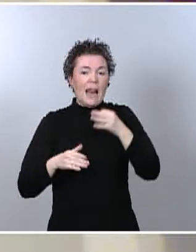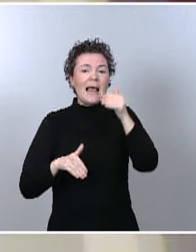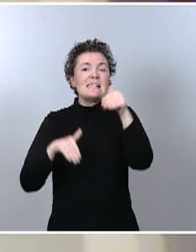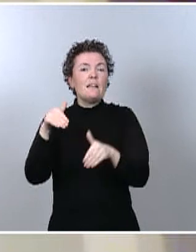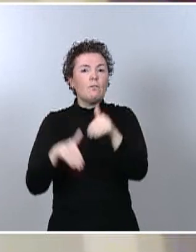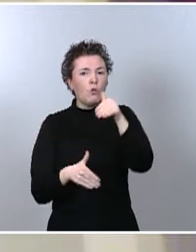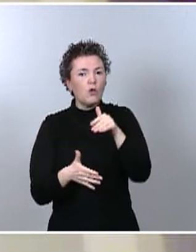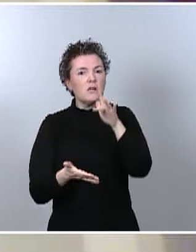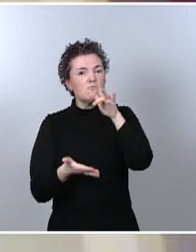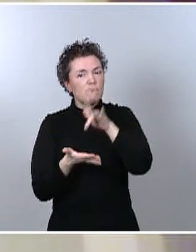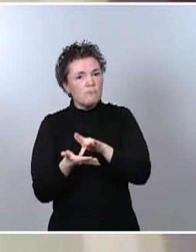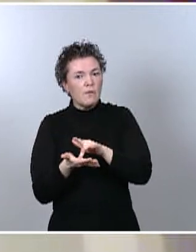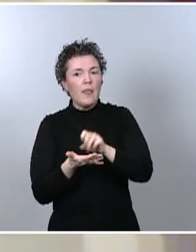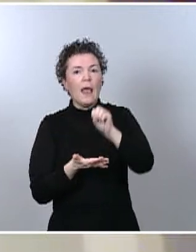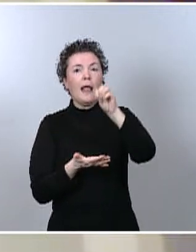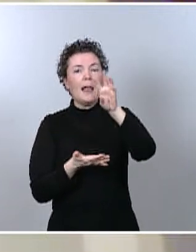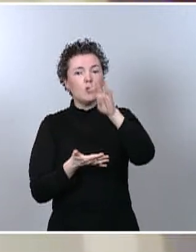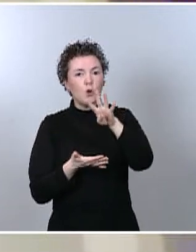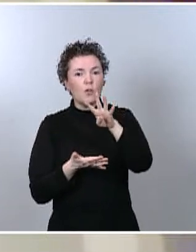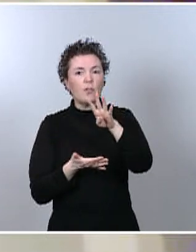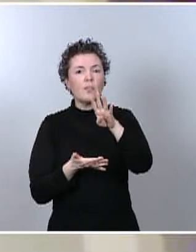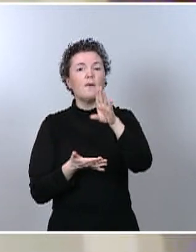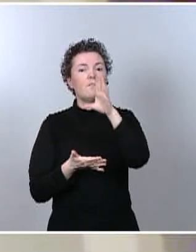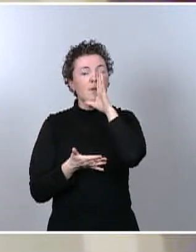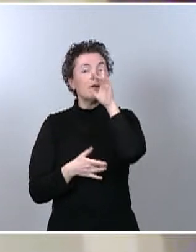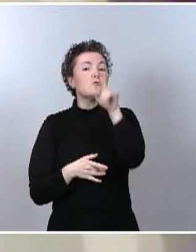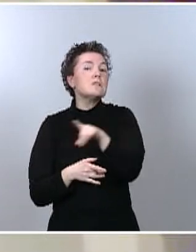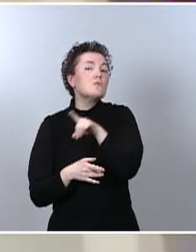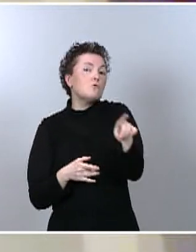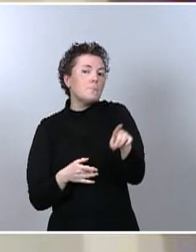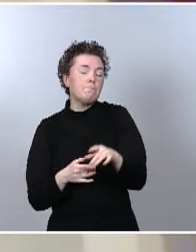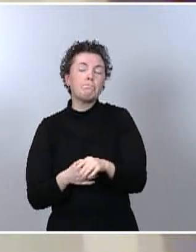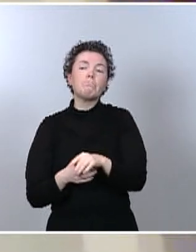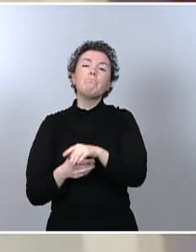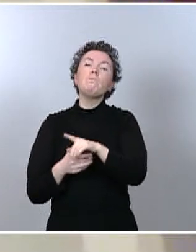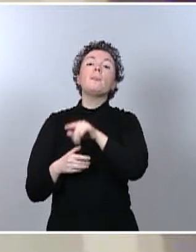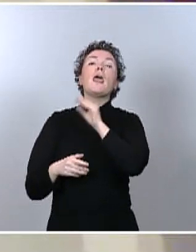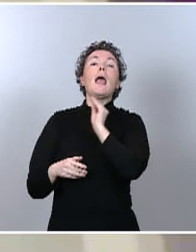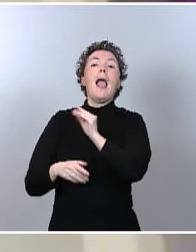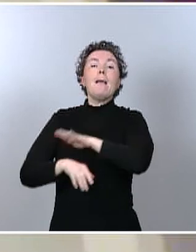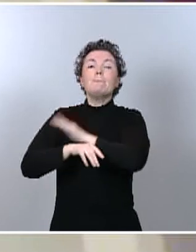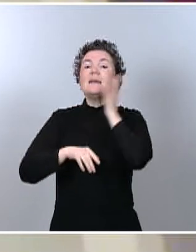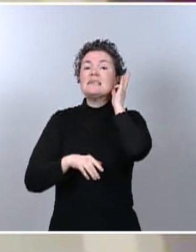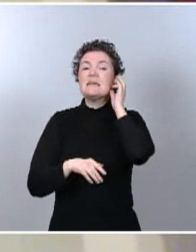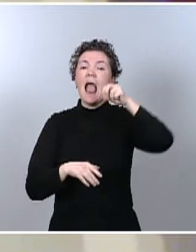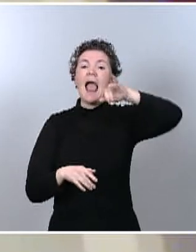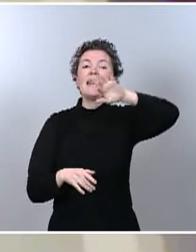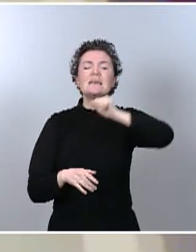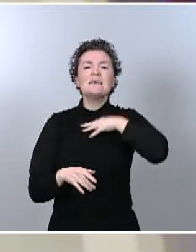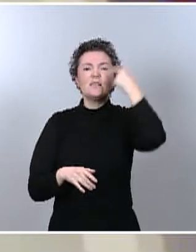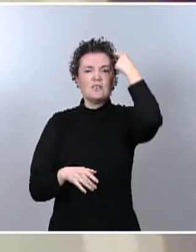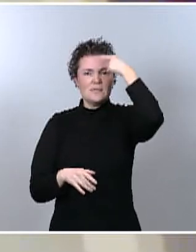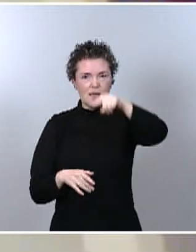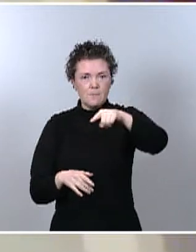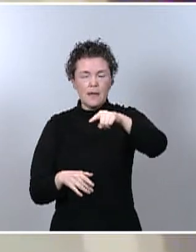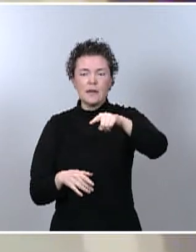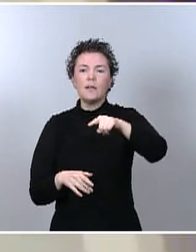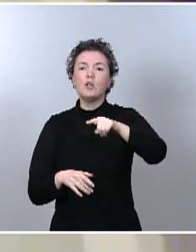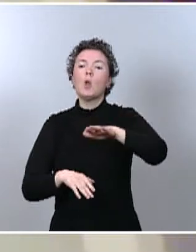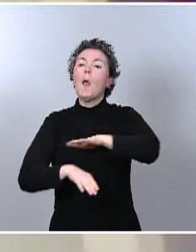cuenta que hoy se han multiplicado las voces que le han pedido que dimita. y si está esperando que se confirme a